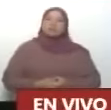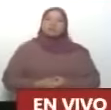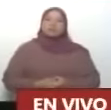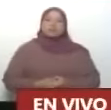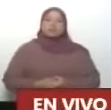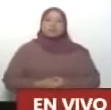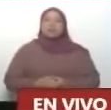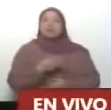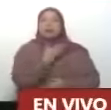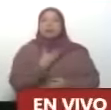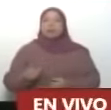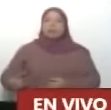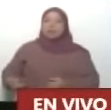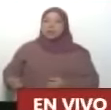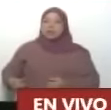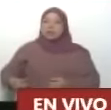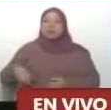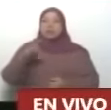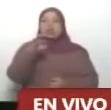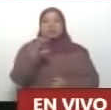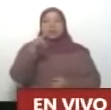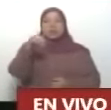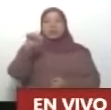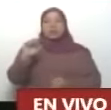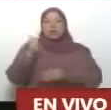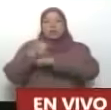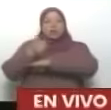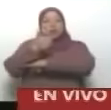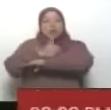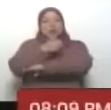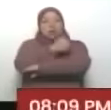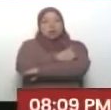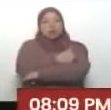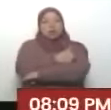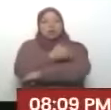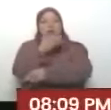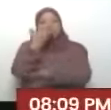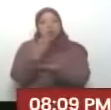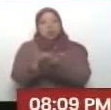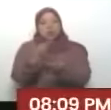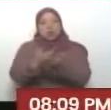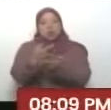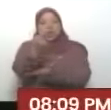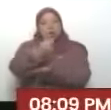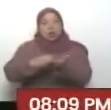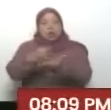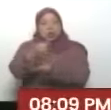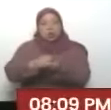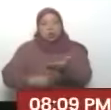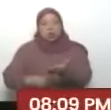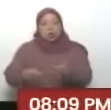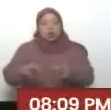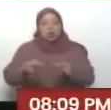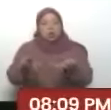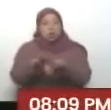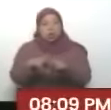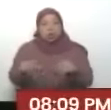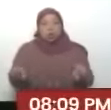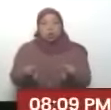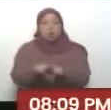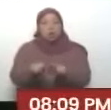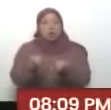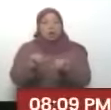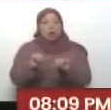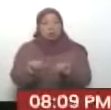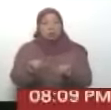El presidente del CNE hoy nos entregó de manera oficial, certificada, con la firma unánime de todos los rectores y